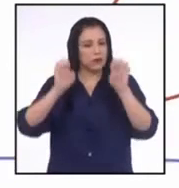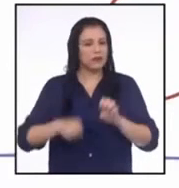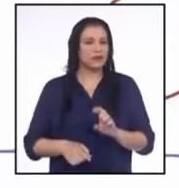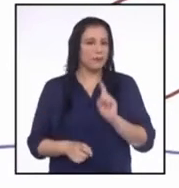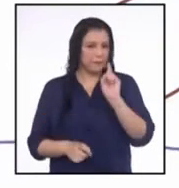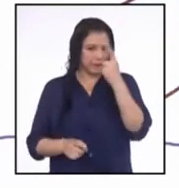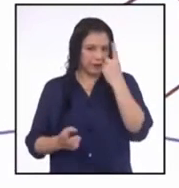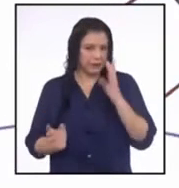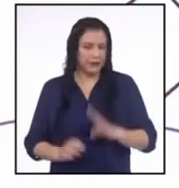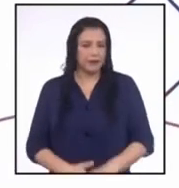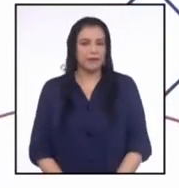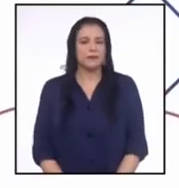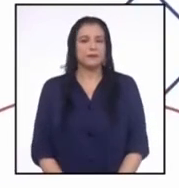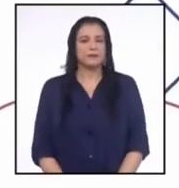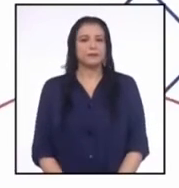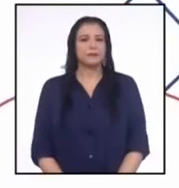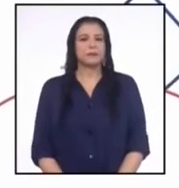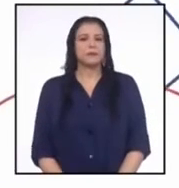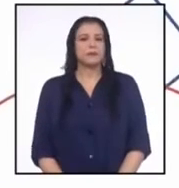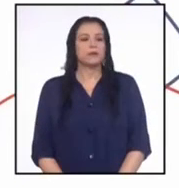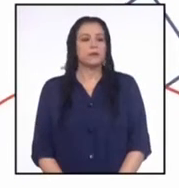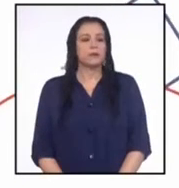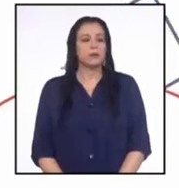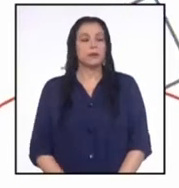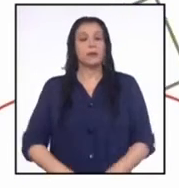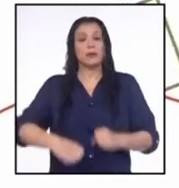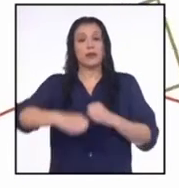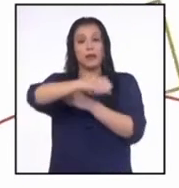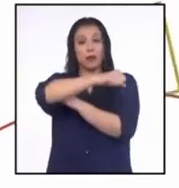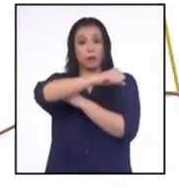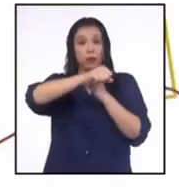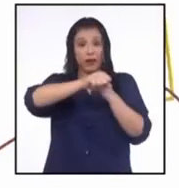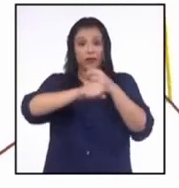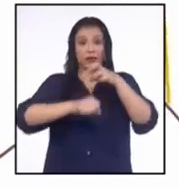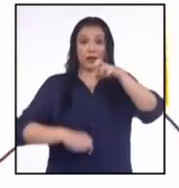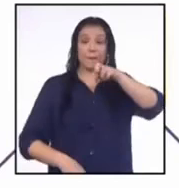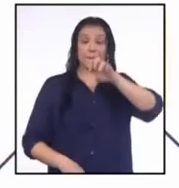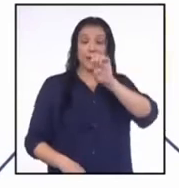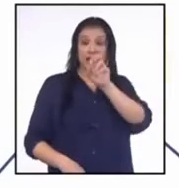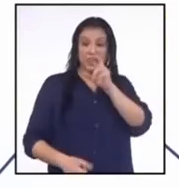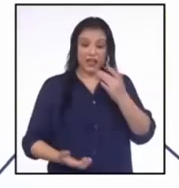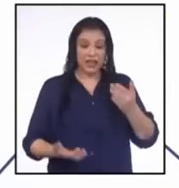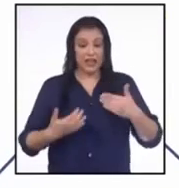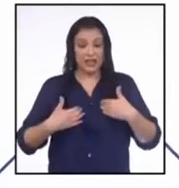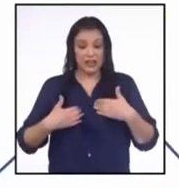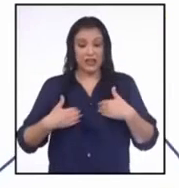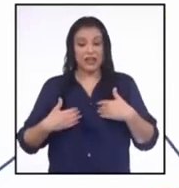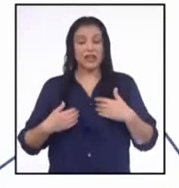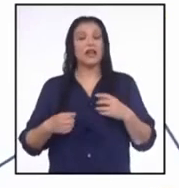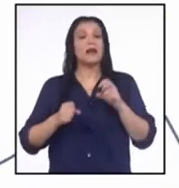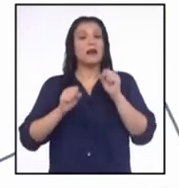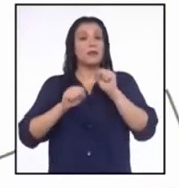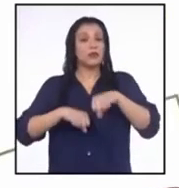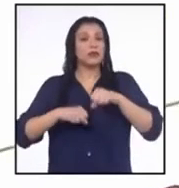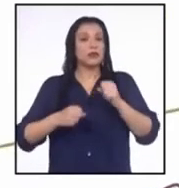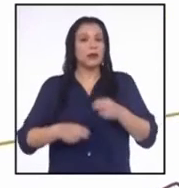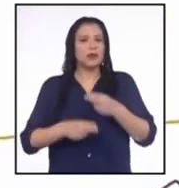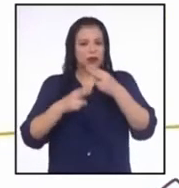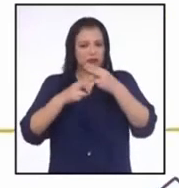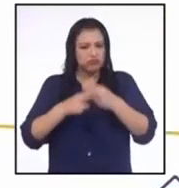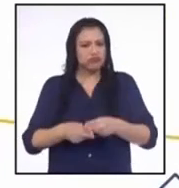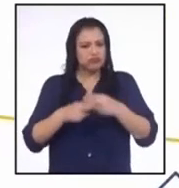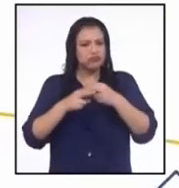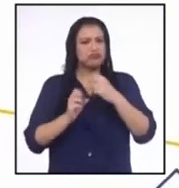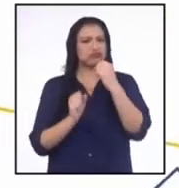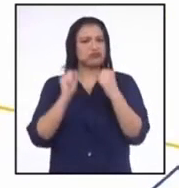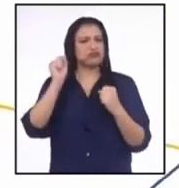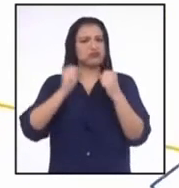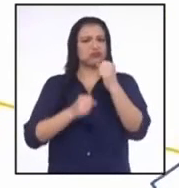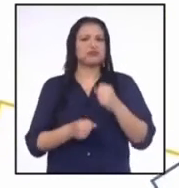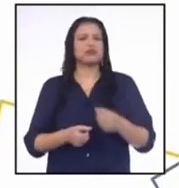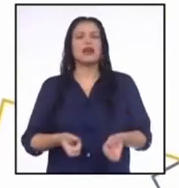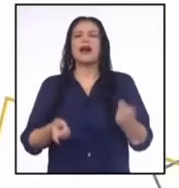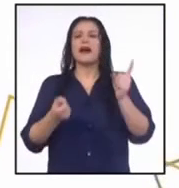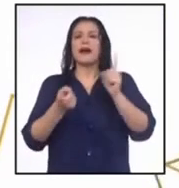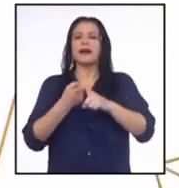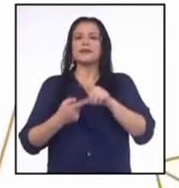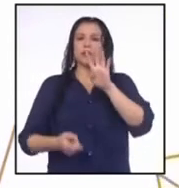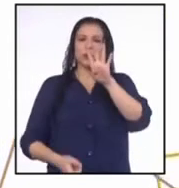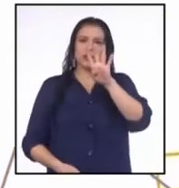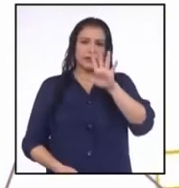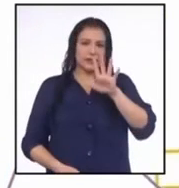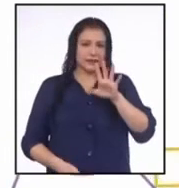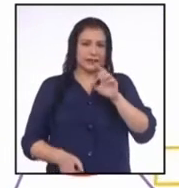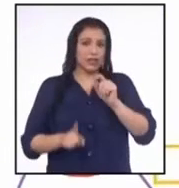inicial. El puente colgante perenne tiene capacidad para soportar el tránsito de vehículos de hasta